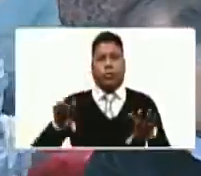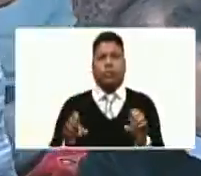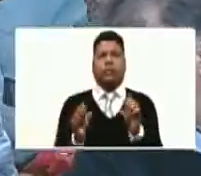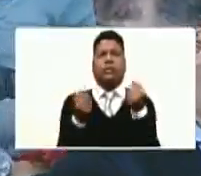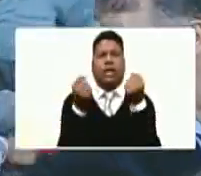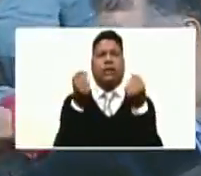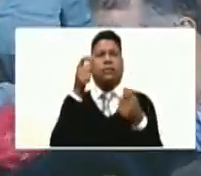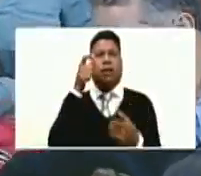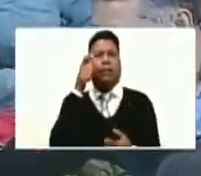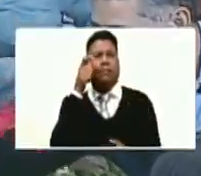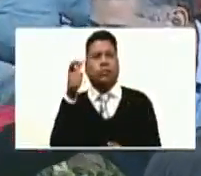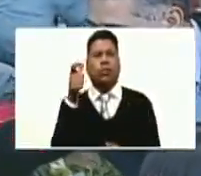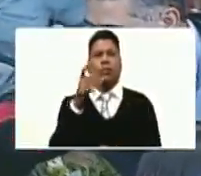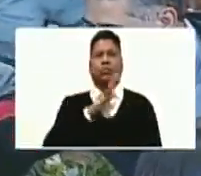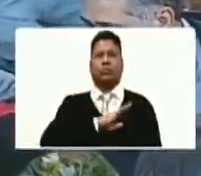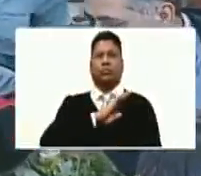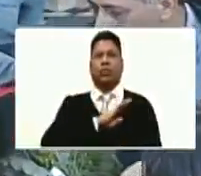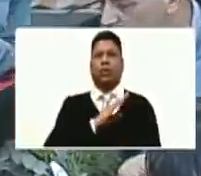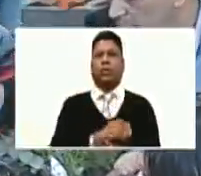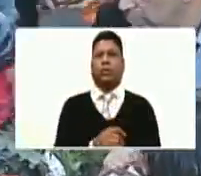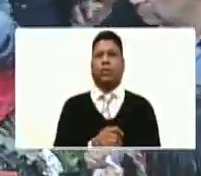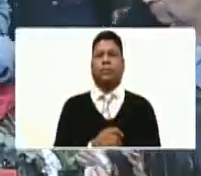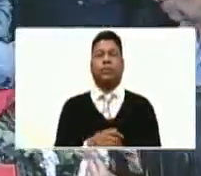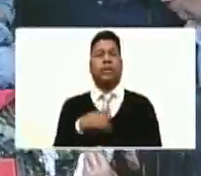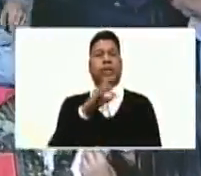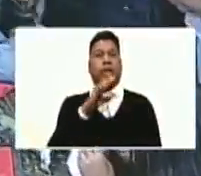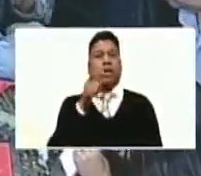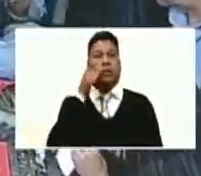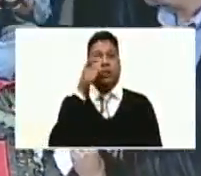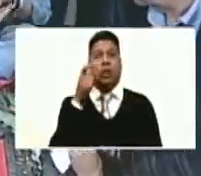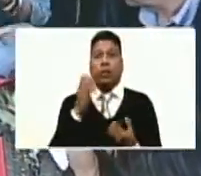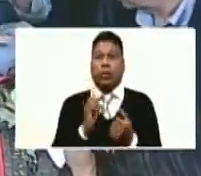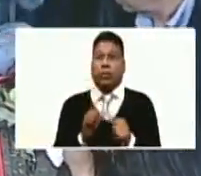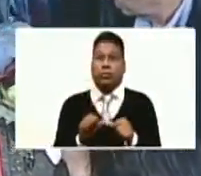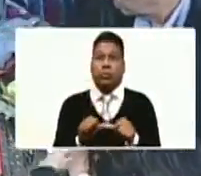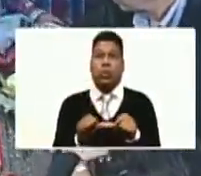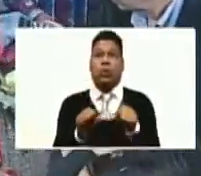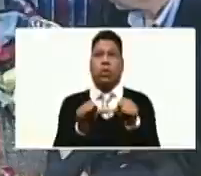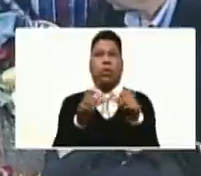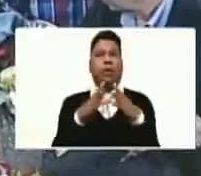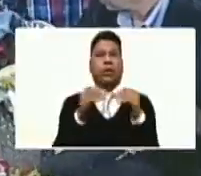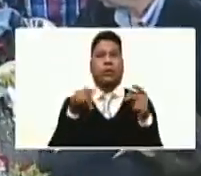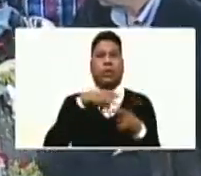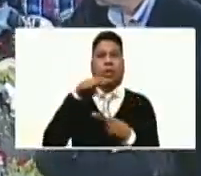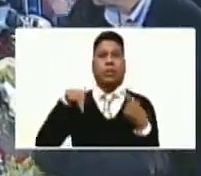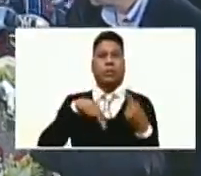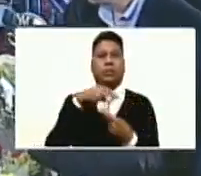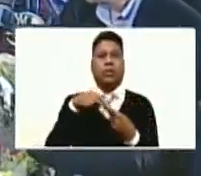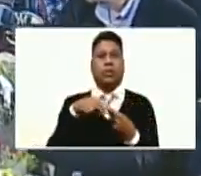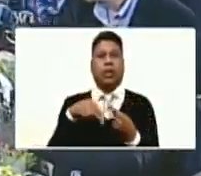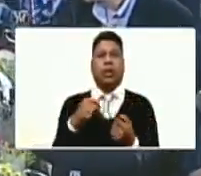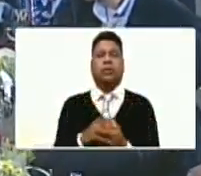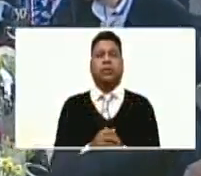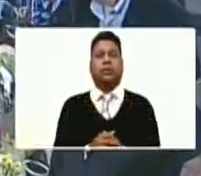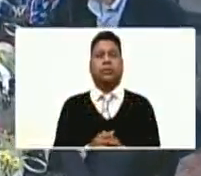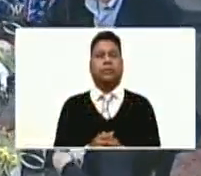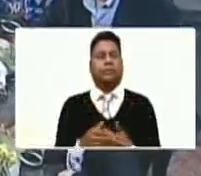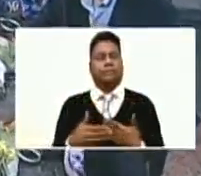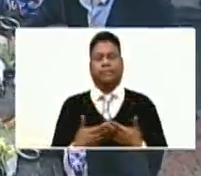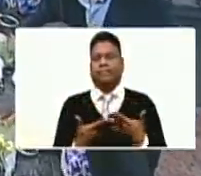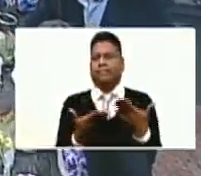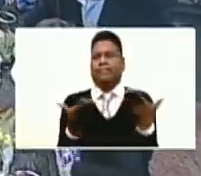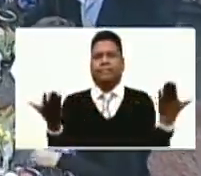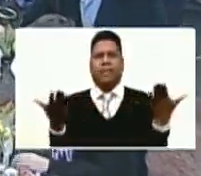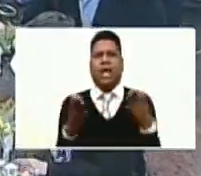que está acompañando a Nicolás Maduro, ese es el pueblo que nos está acompañando a los revolucionarios. Bueno, le deseamos pues a todo nuestro